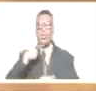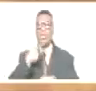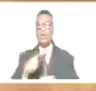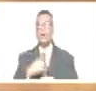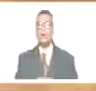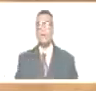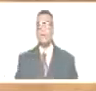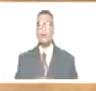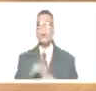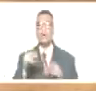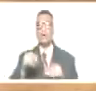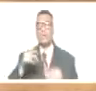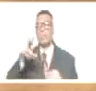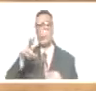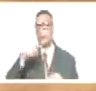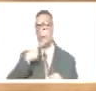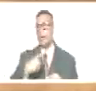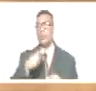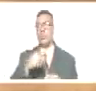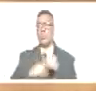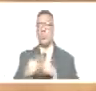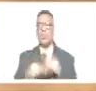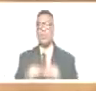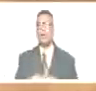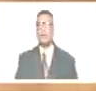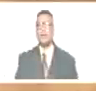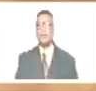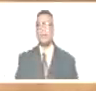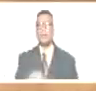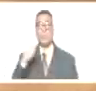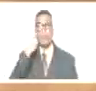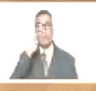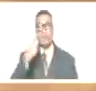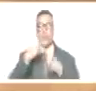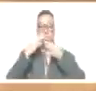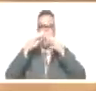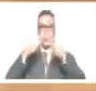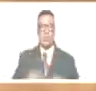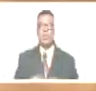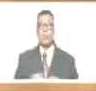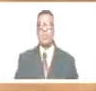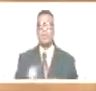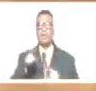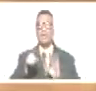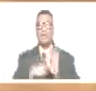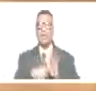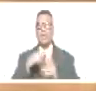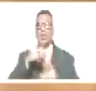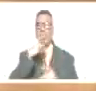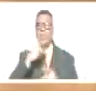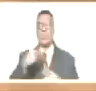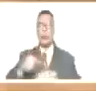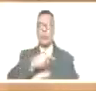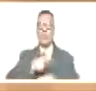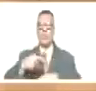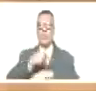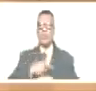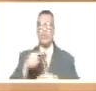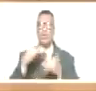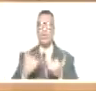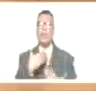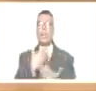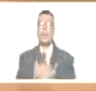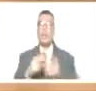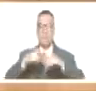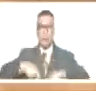que dicen, sino por lo que hacen. Veremos si verdaderamente hay voluntad política por parte del Ejecutivo para llevar estas